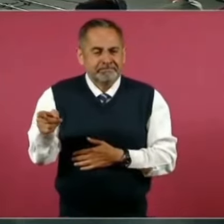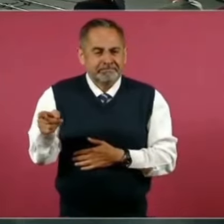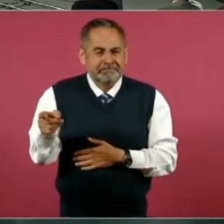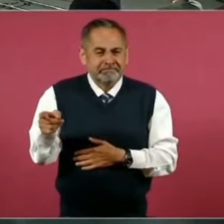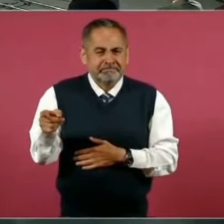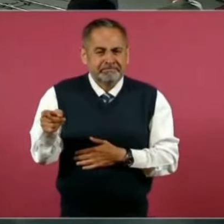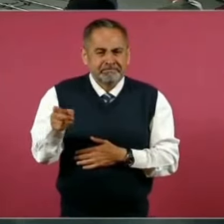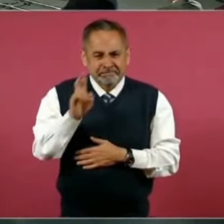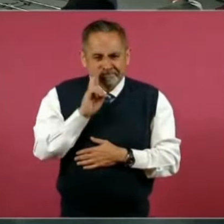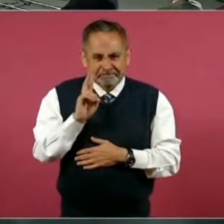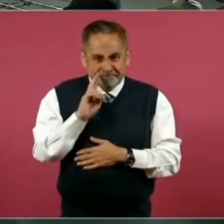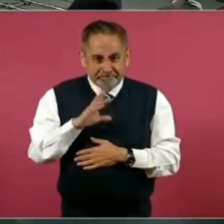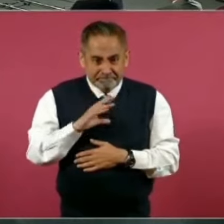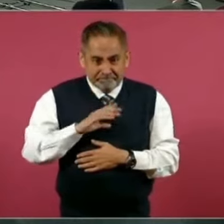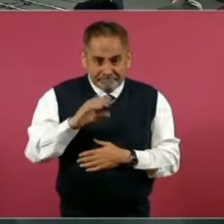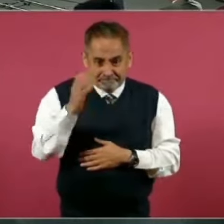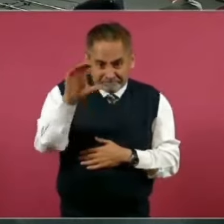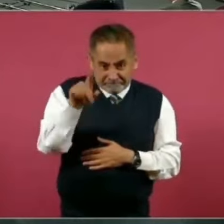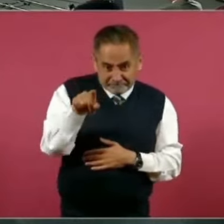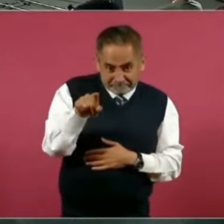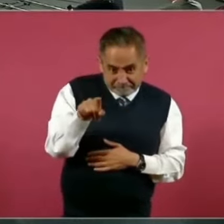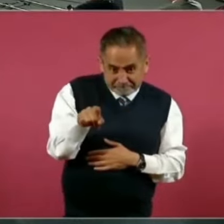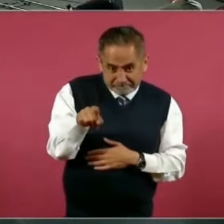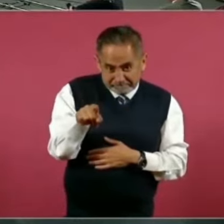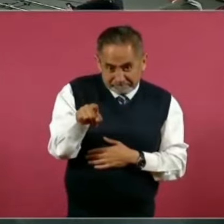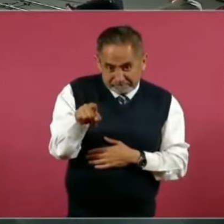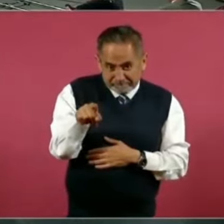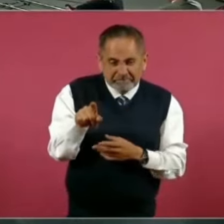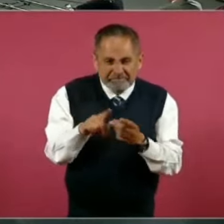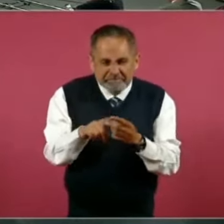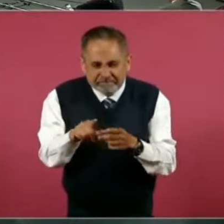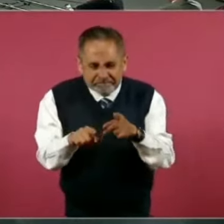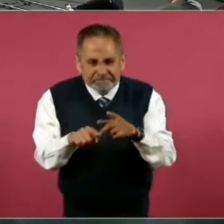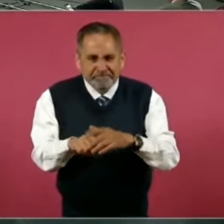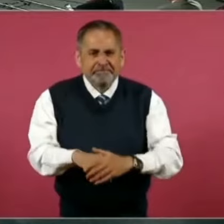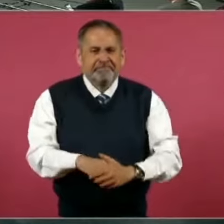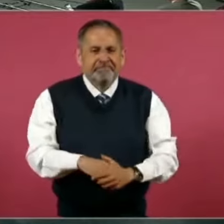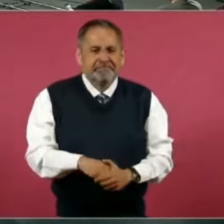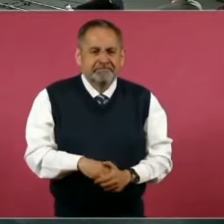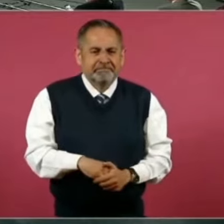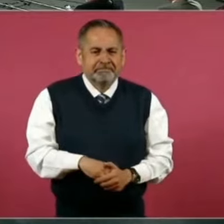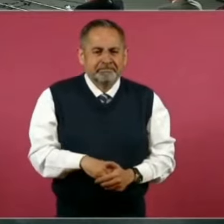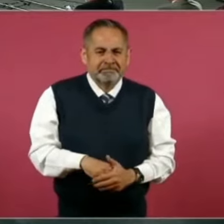a ver si está. ¿A dónde está? Pon el título.